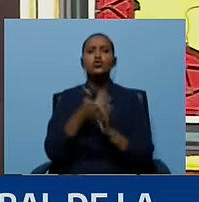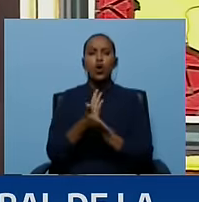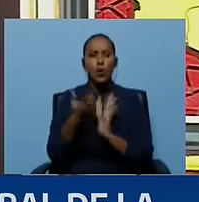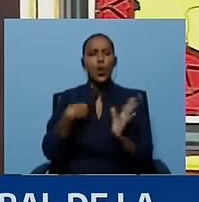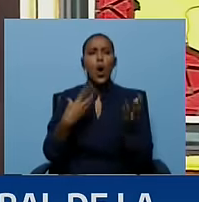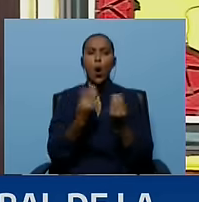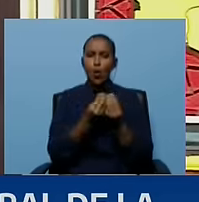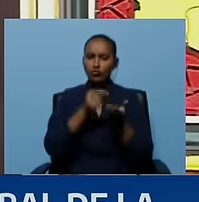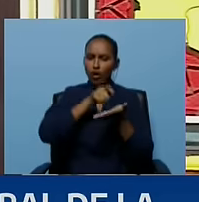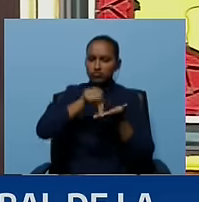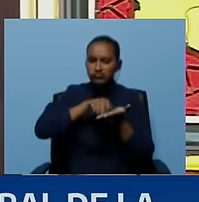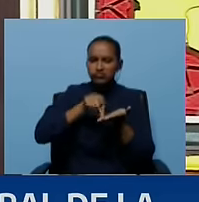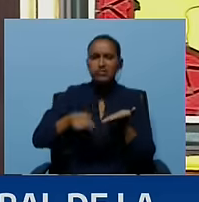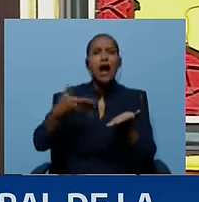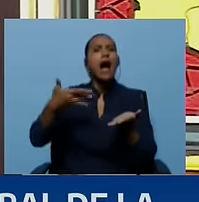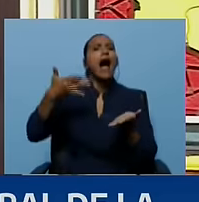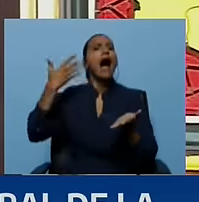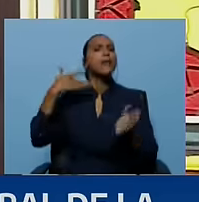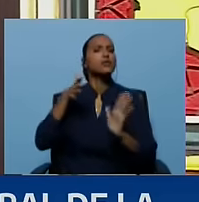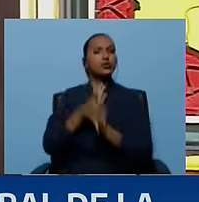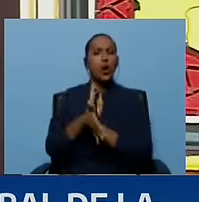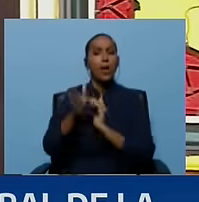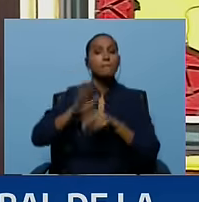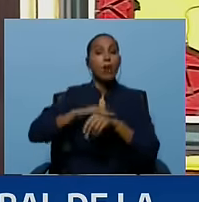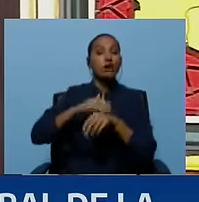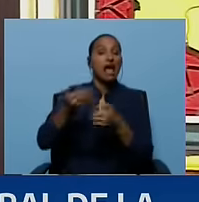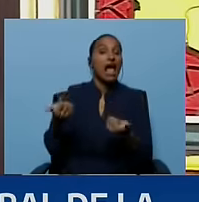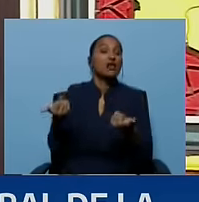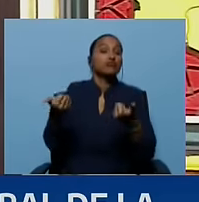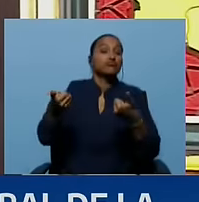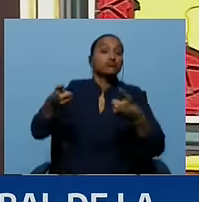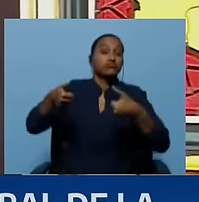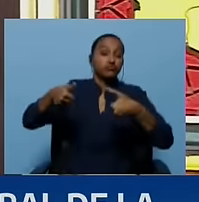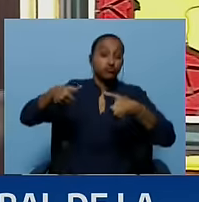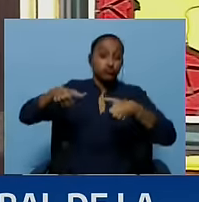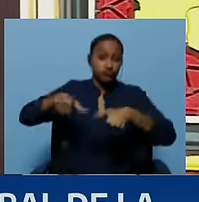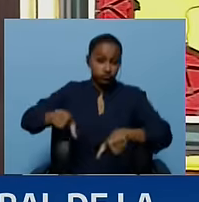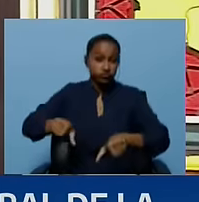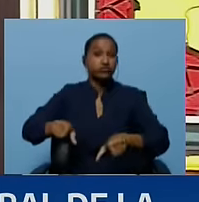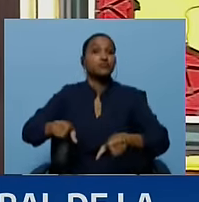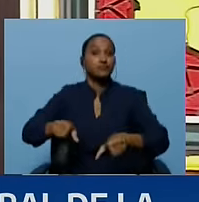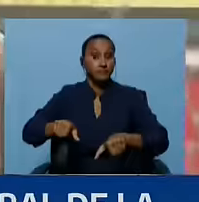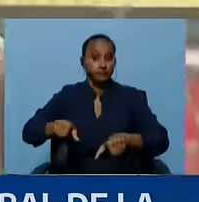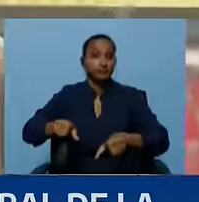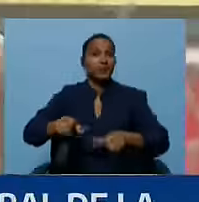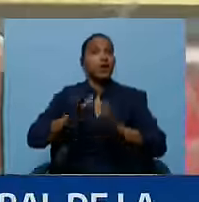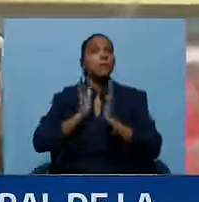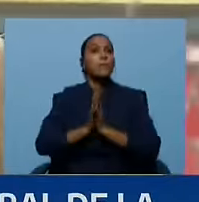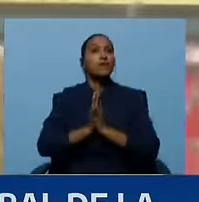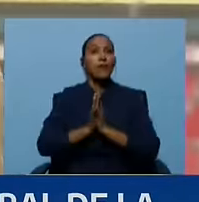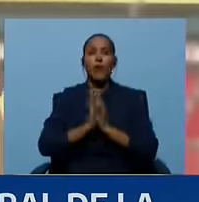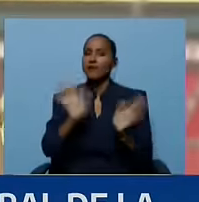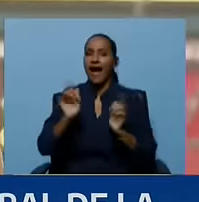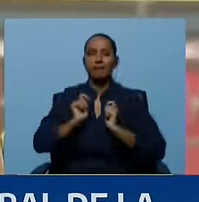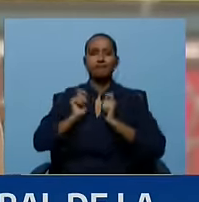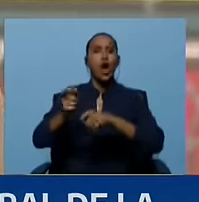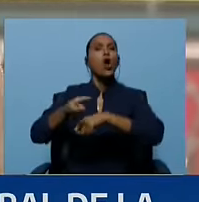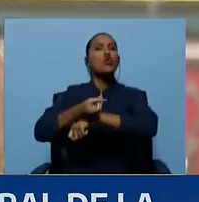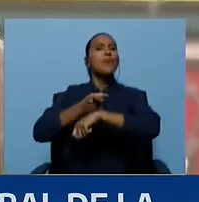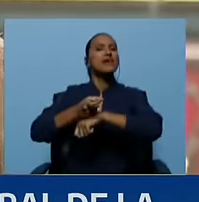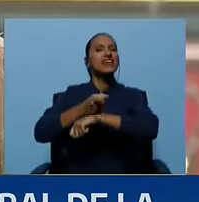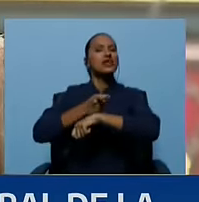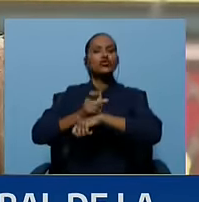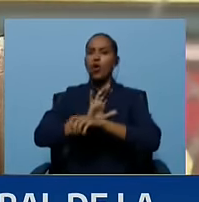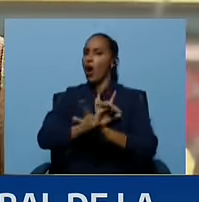y deben ser recuperados porque están por el piso. Se trata del compañero Eduardo Piñate, que deja la gobernación de Apure y se viene